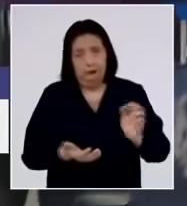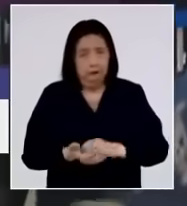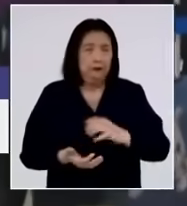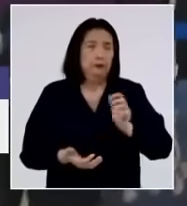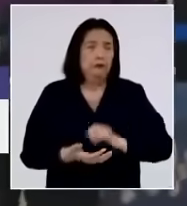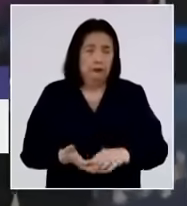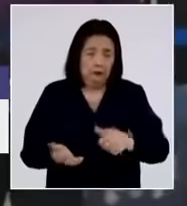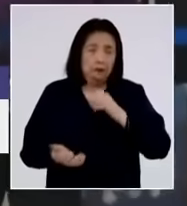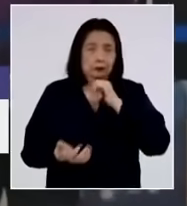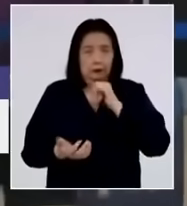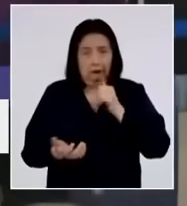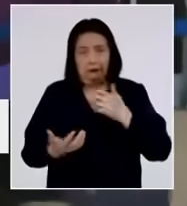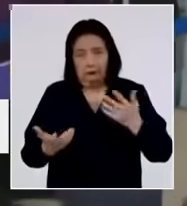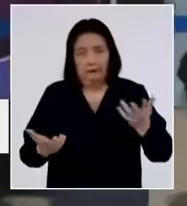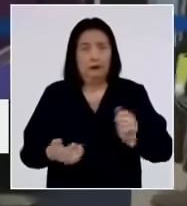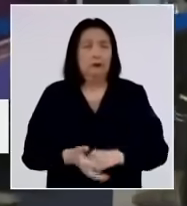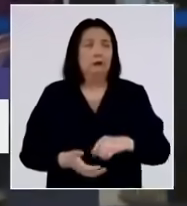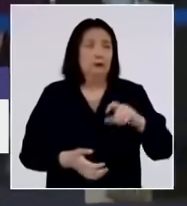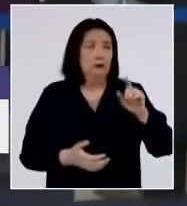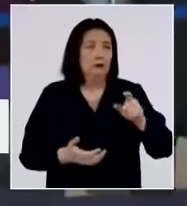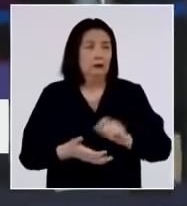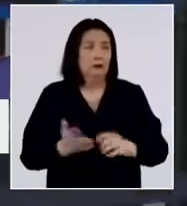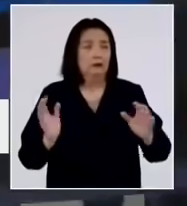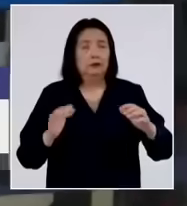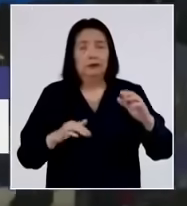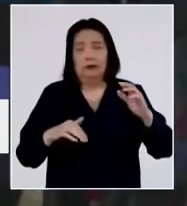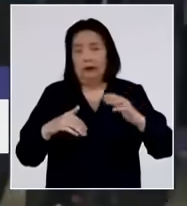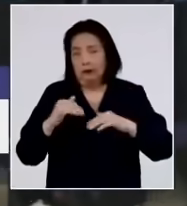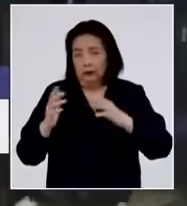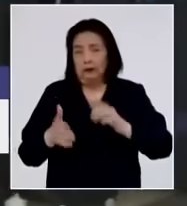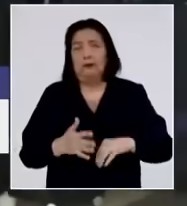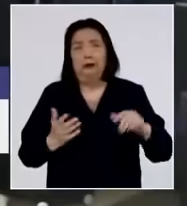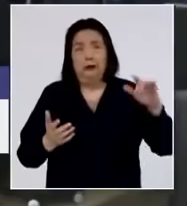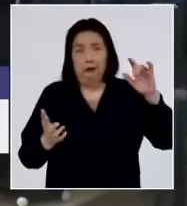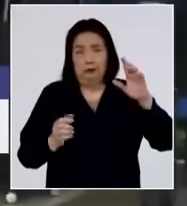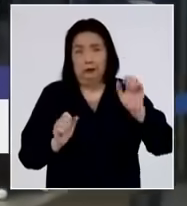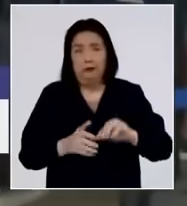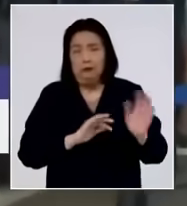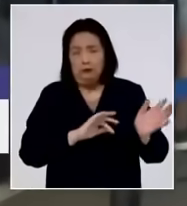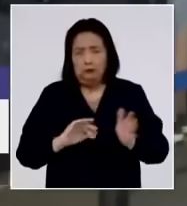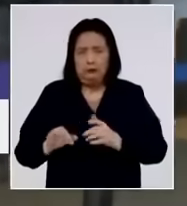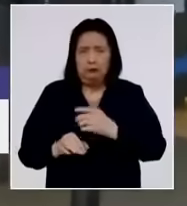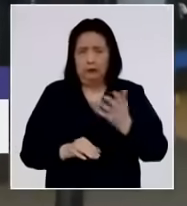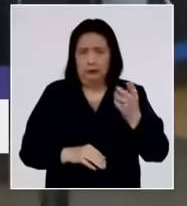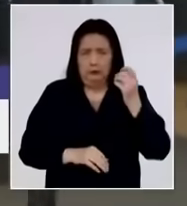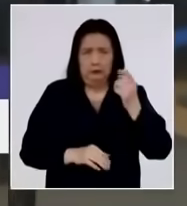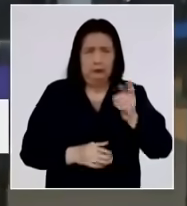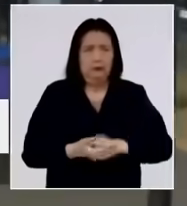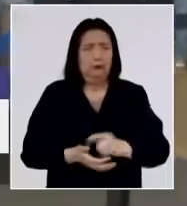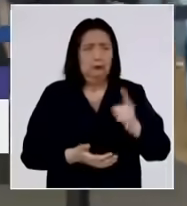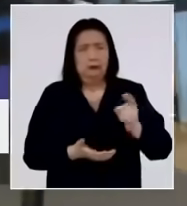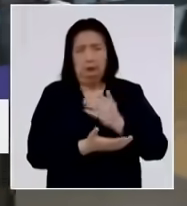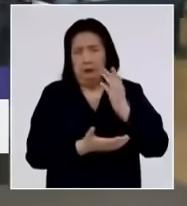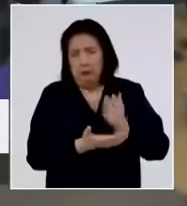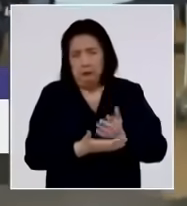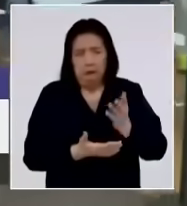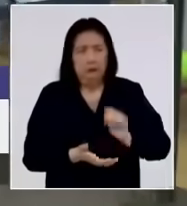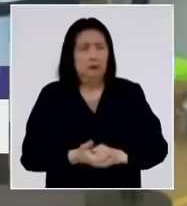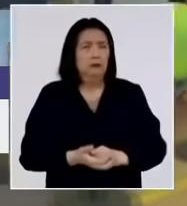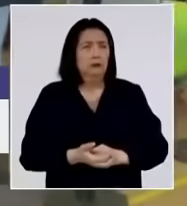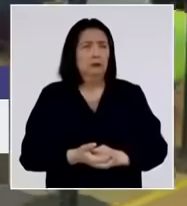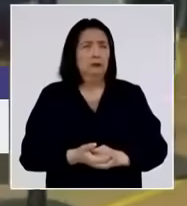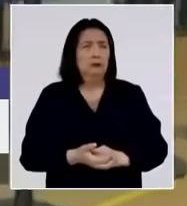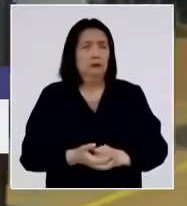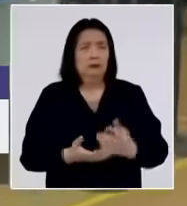grandes pendientes para todo lo que se refiere en la infraestructura de aviación. Y por otro lado, entiendo, Cristian, que uno de los problemas, principalmente el